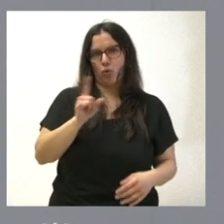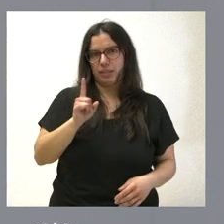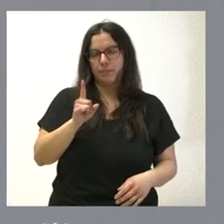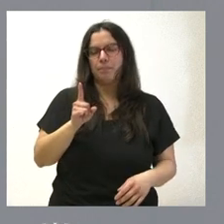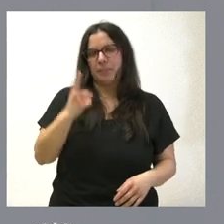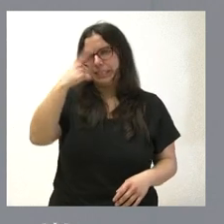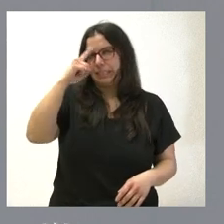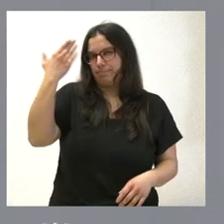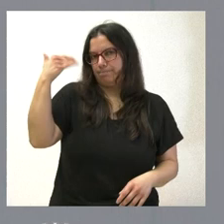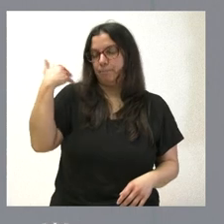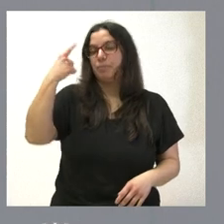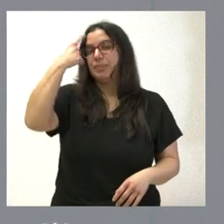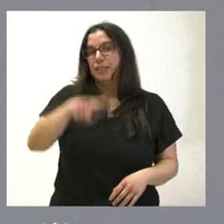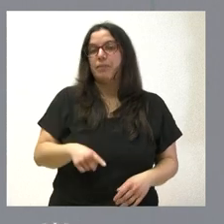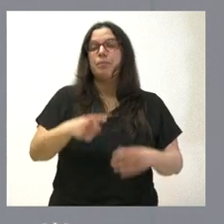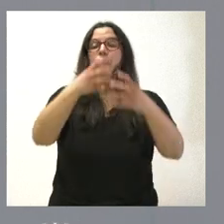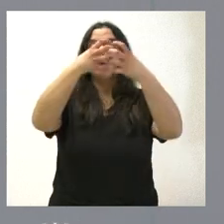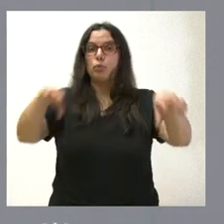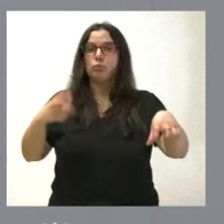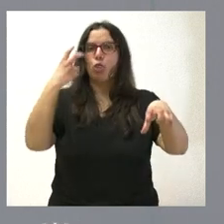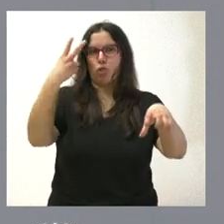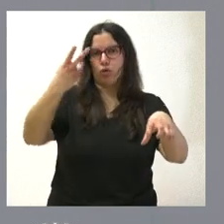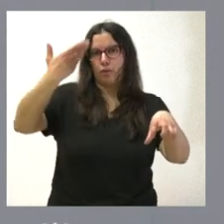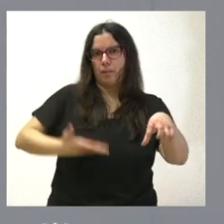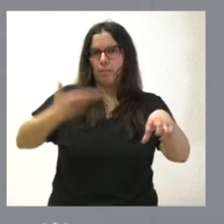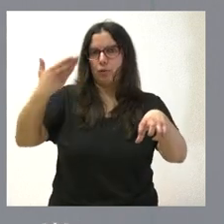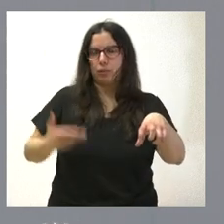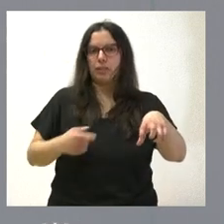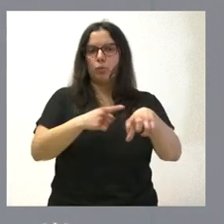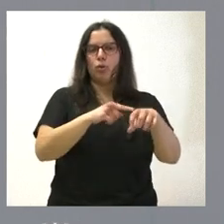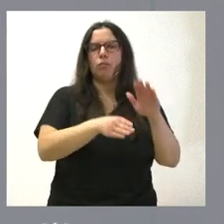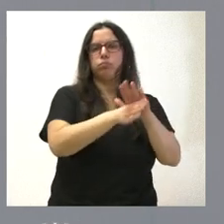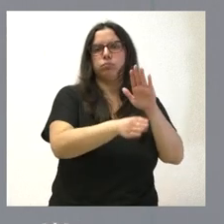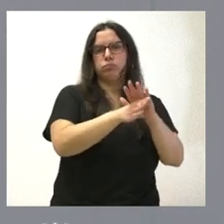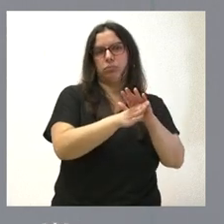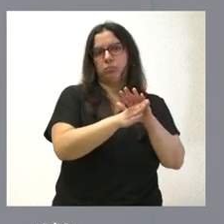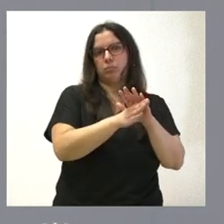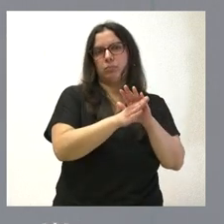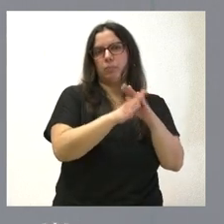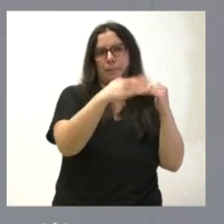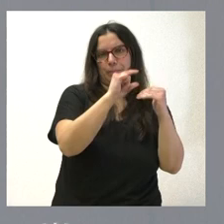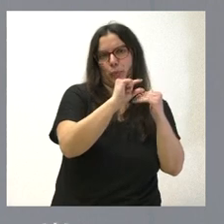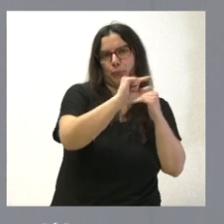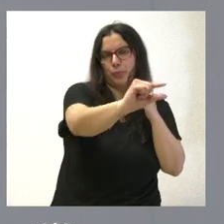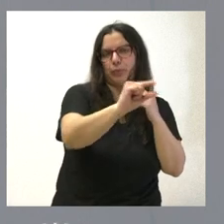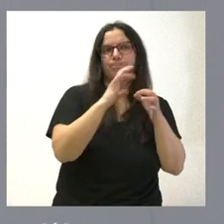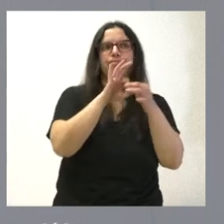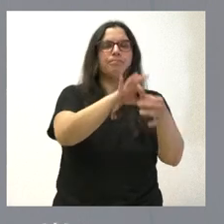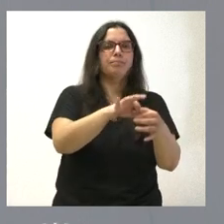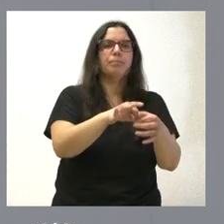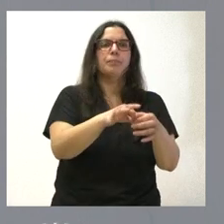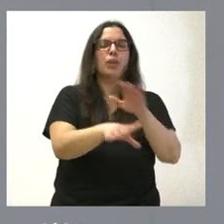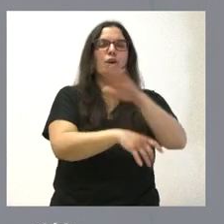ustedes hay dos grandes grupos de fondos europeos en este momento aquellos que tienen continuidad en el tiempo que son los más pequeños aquellos que podríamos vincular a los